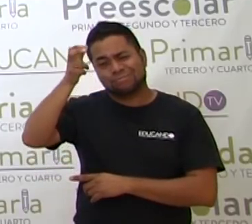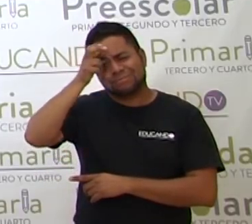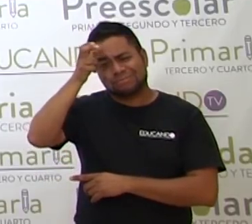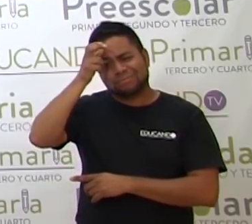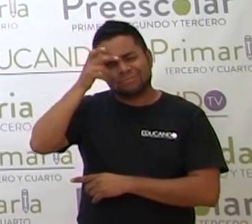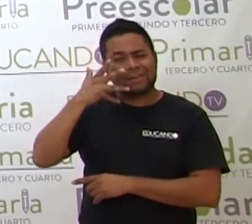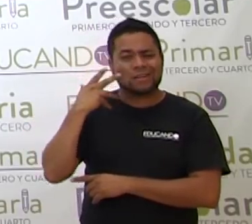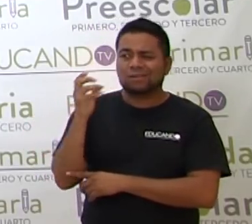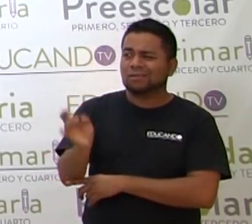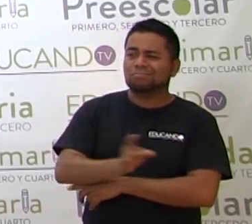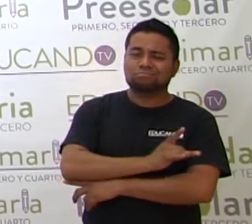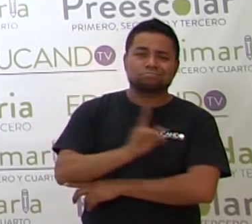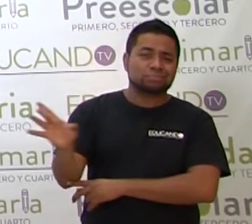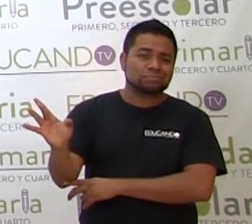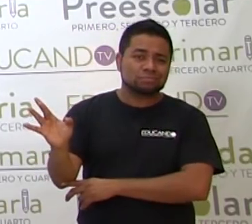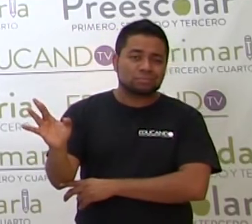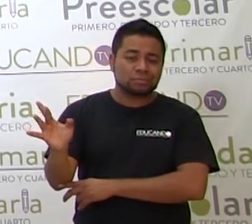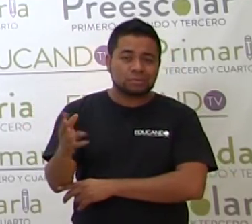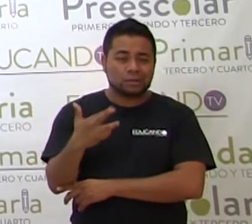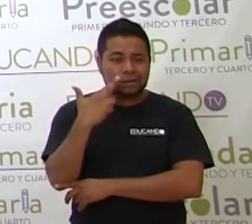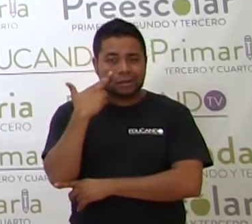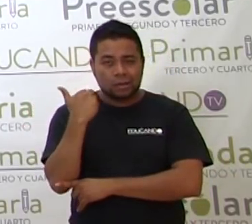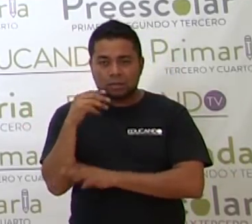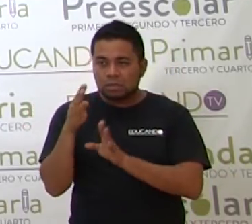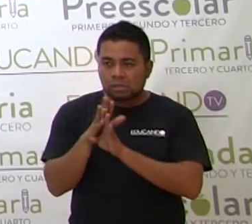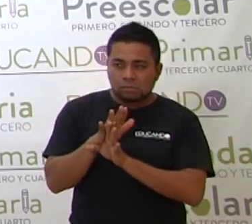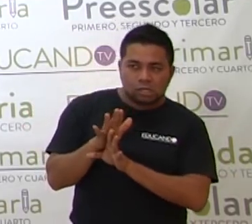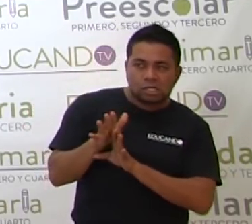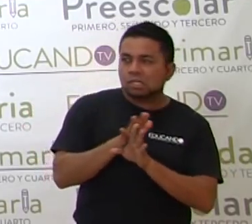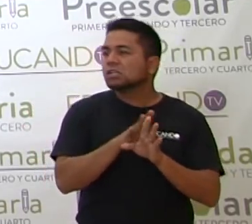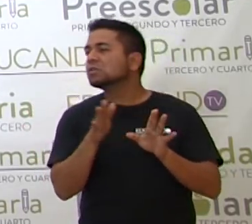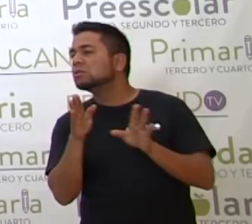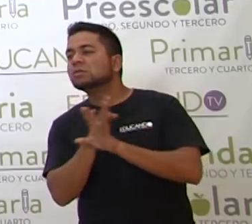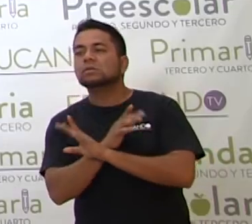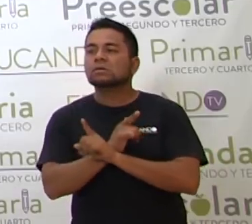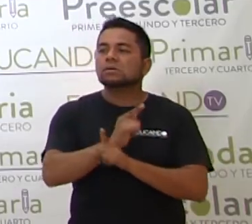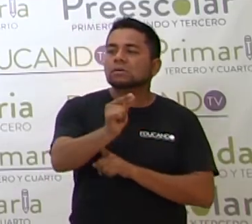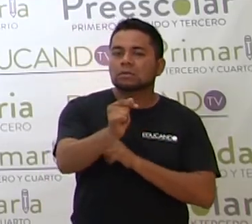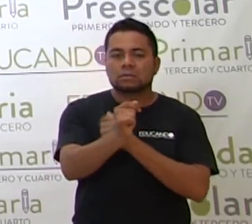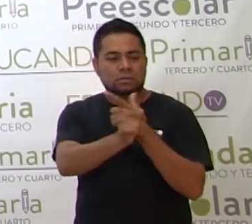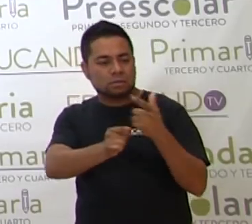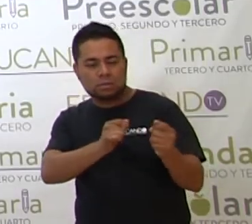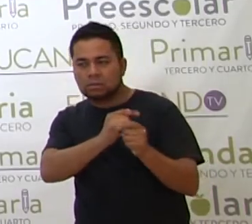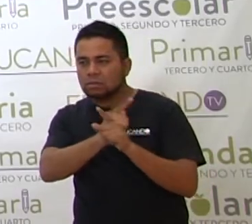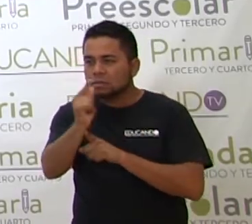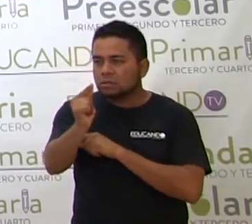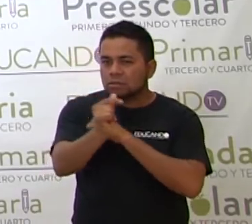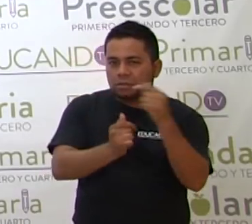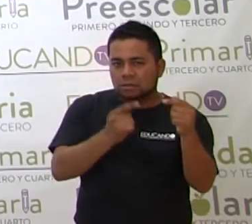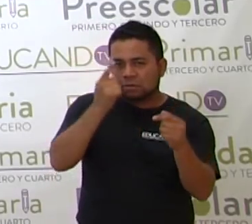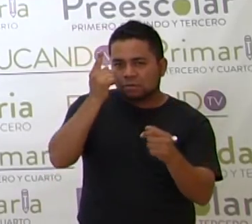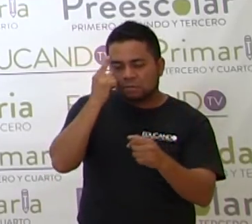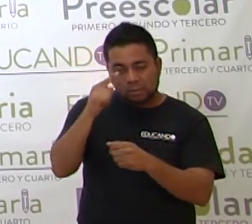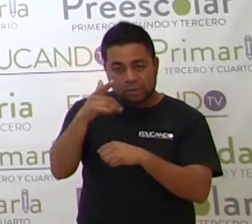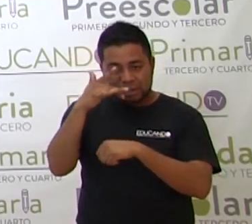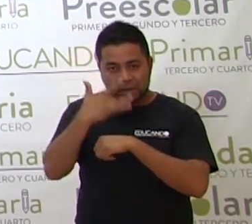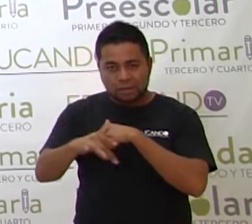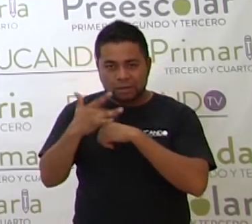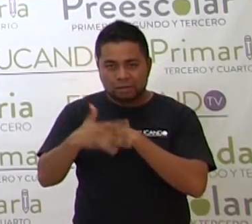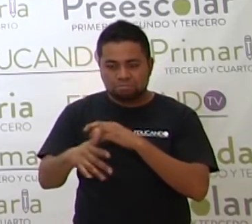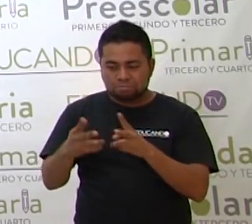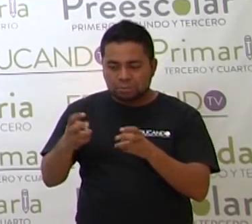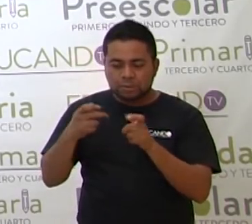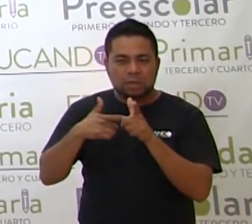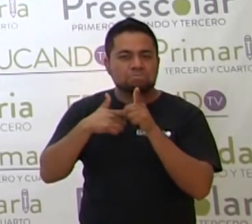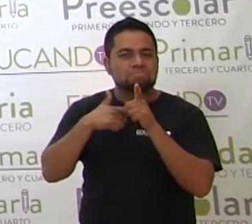él y constantemente lograban engañarlo para seguir robando queso.